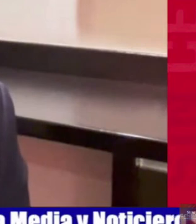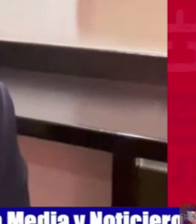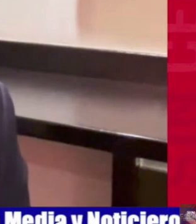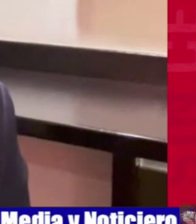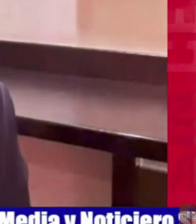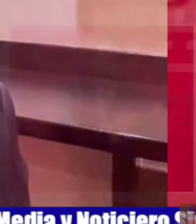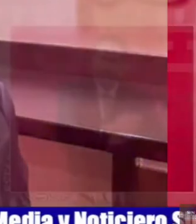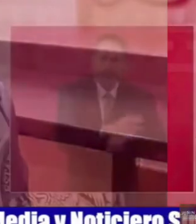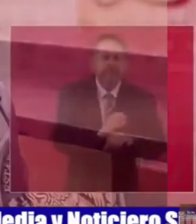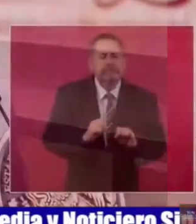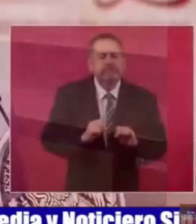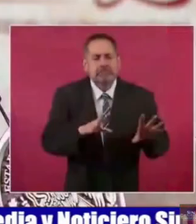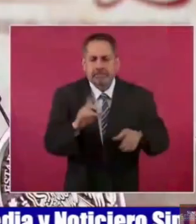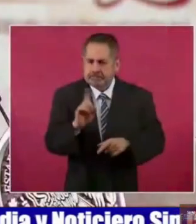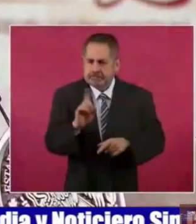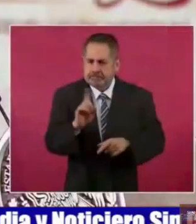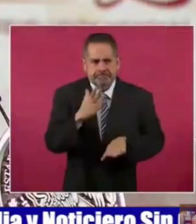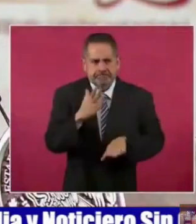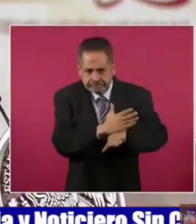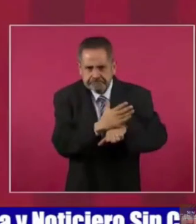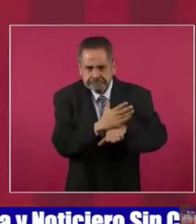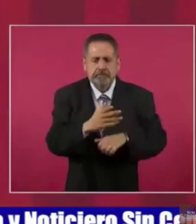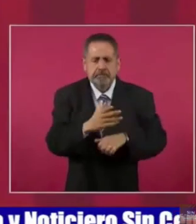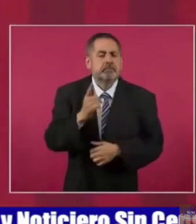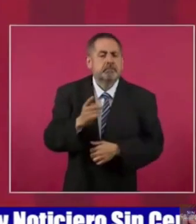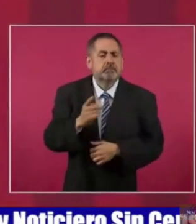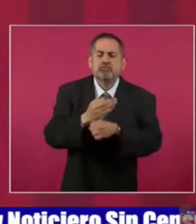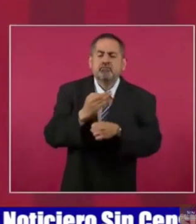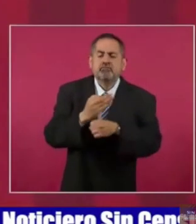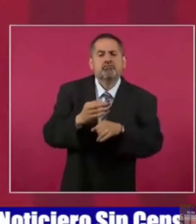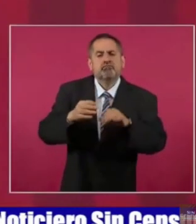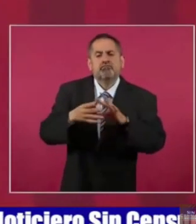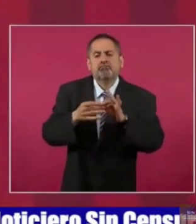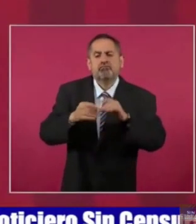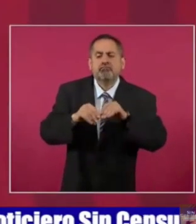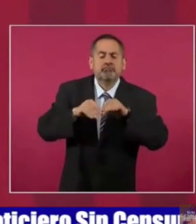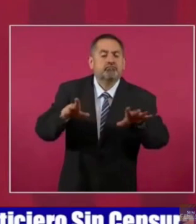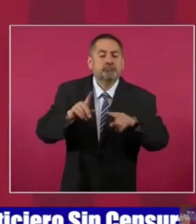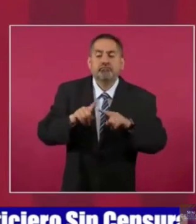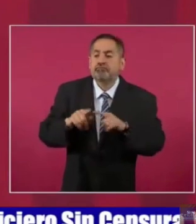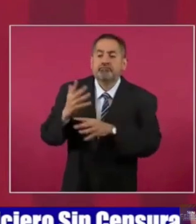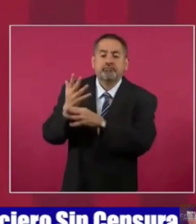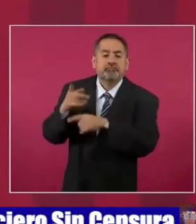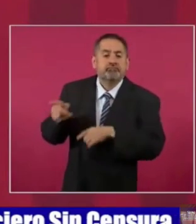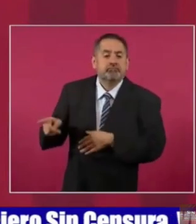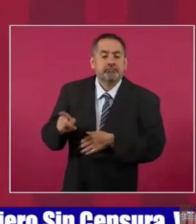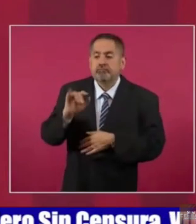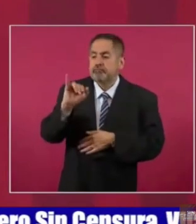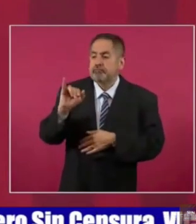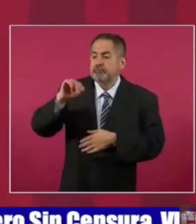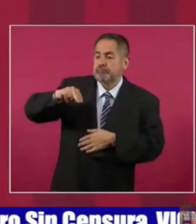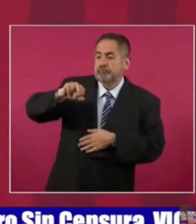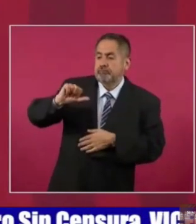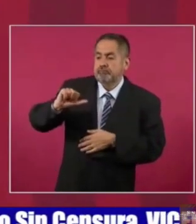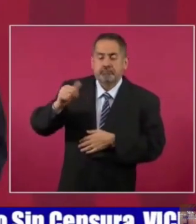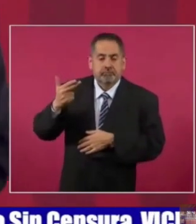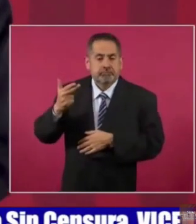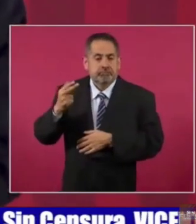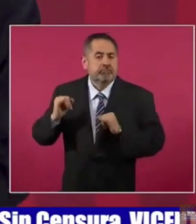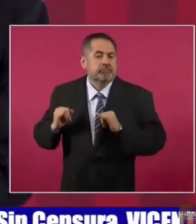Obrador que limpie el Poder Judicial que está podrido. Por